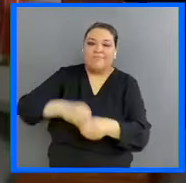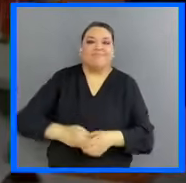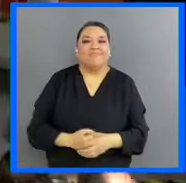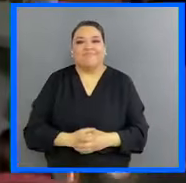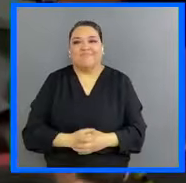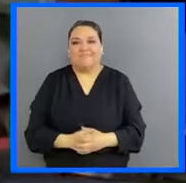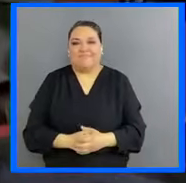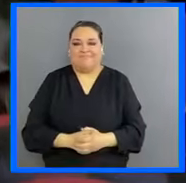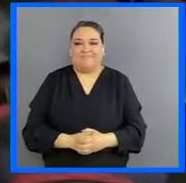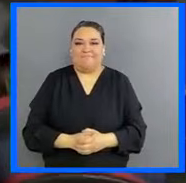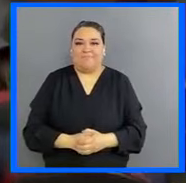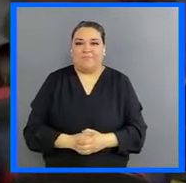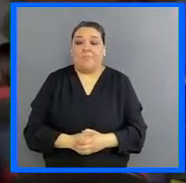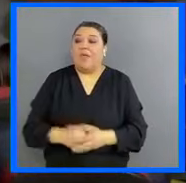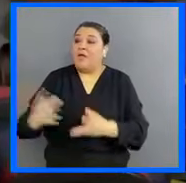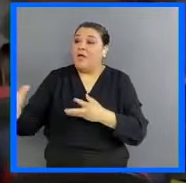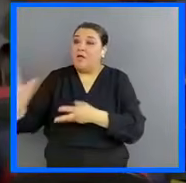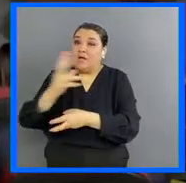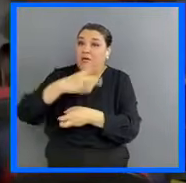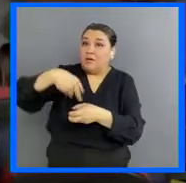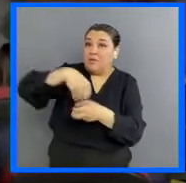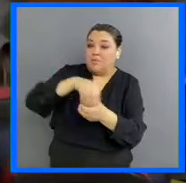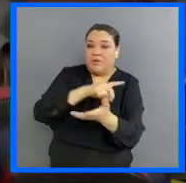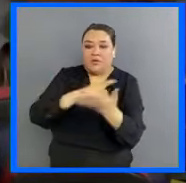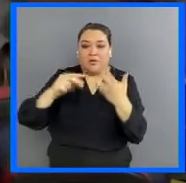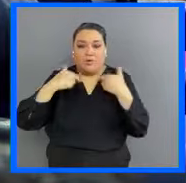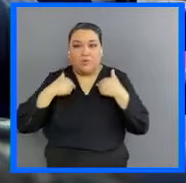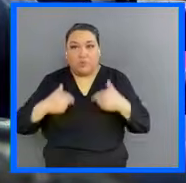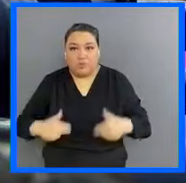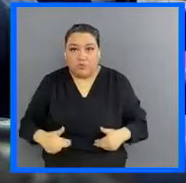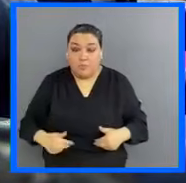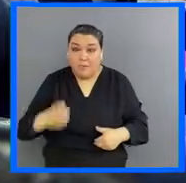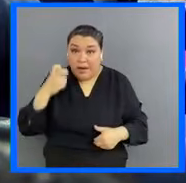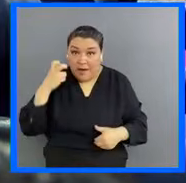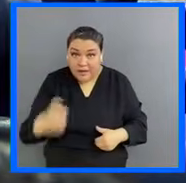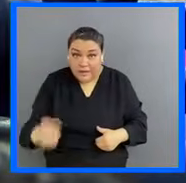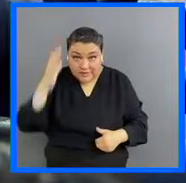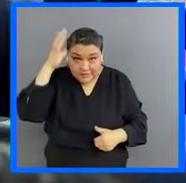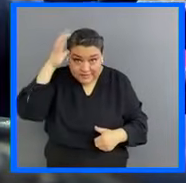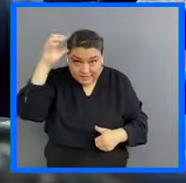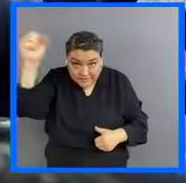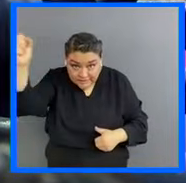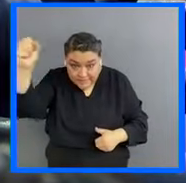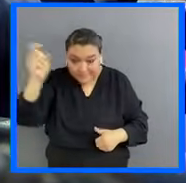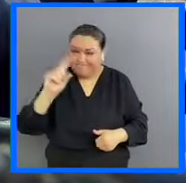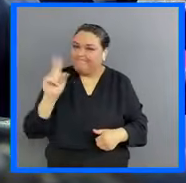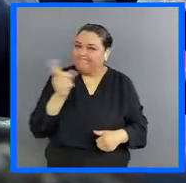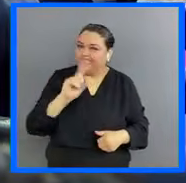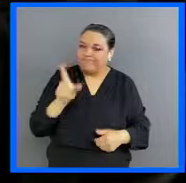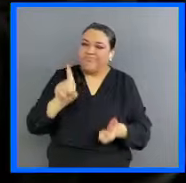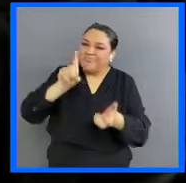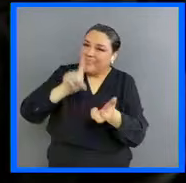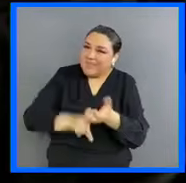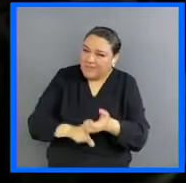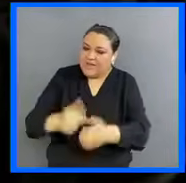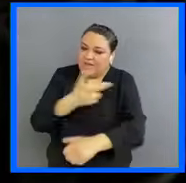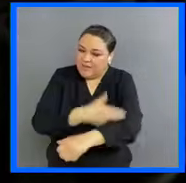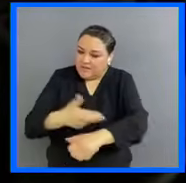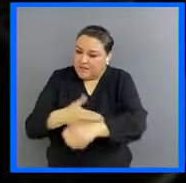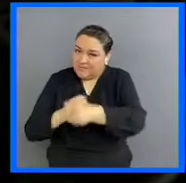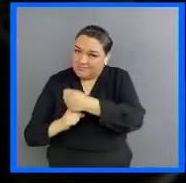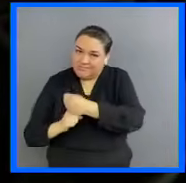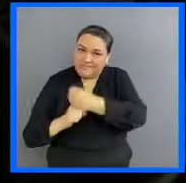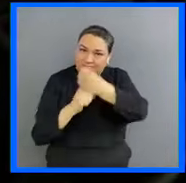La inclusión y los derechos humanos no son conceptos decorativos, sino pilares de guía dentro del Poder Judicial